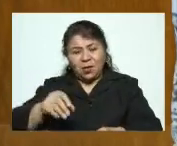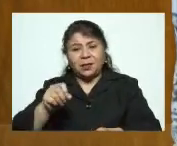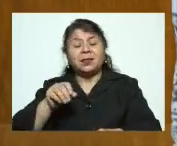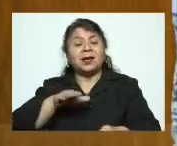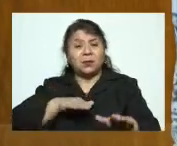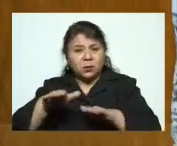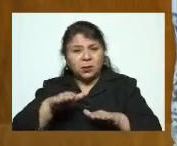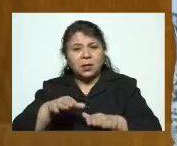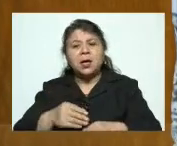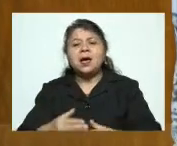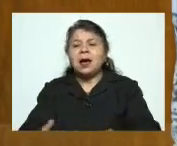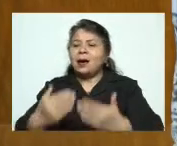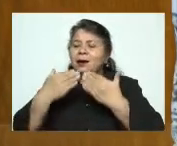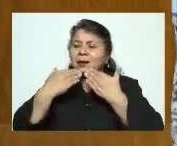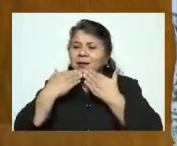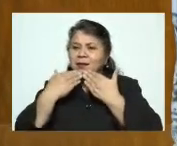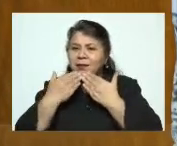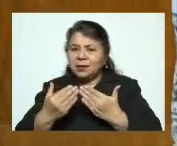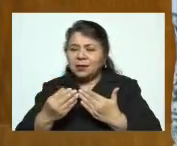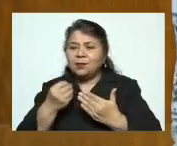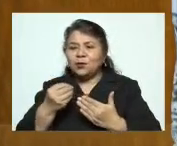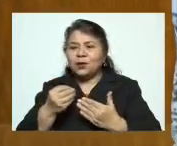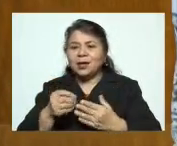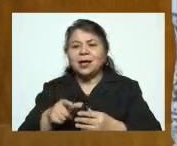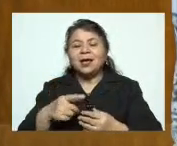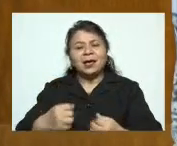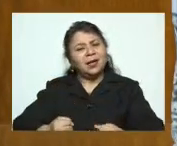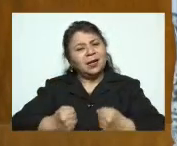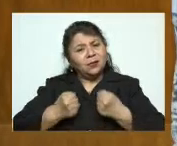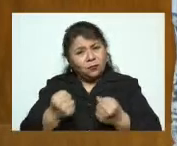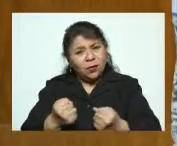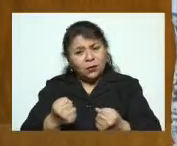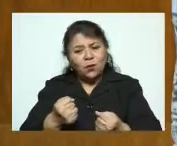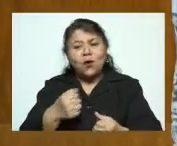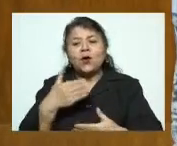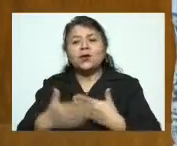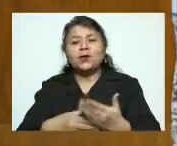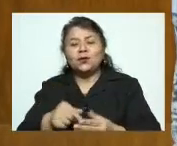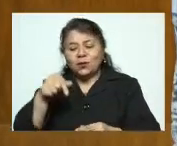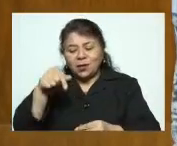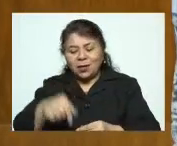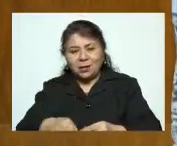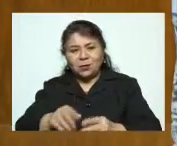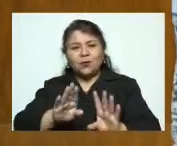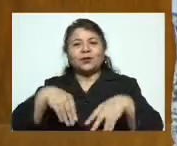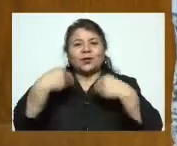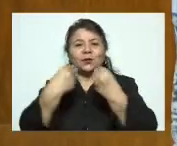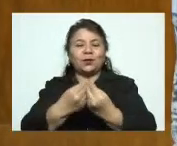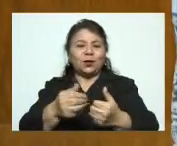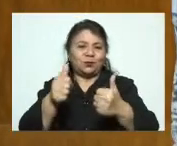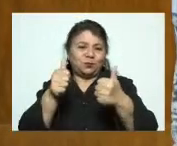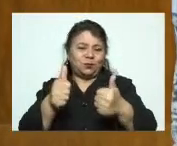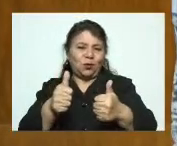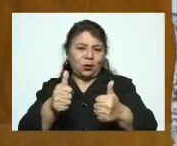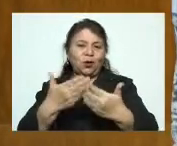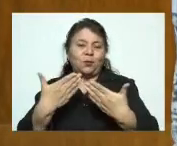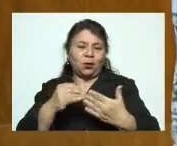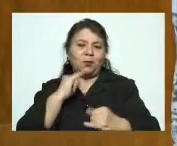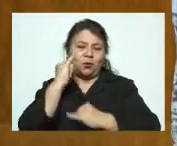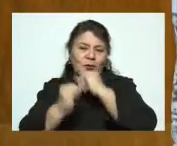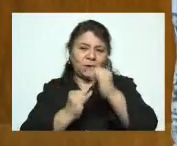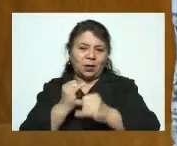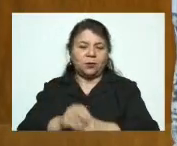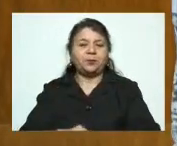esfuerzos realizados que han conseguido los resultados que hoy día estamos comentando. También, a partir de las